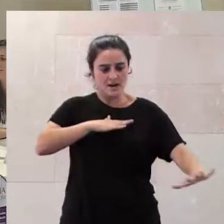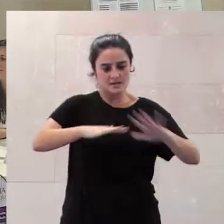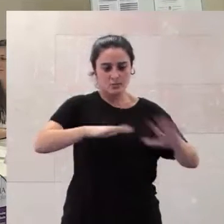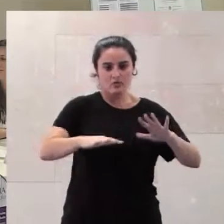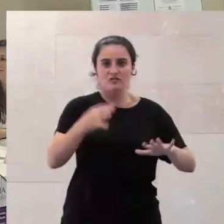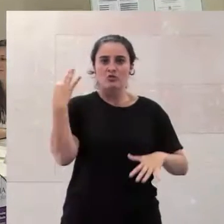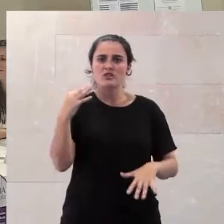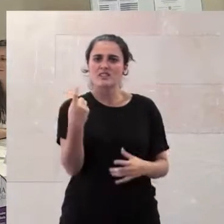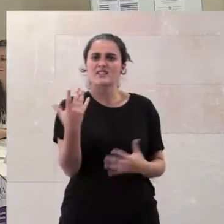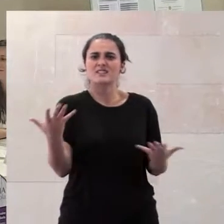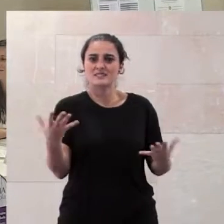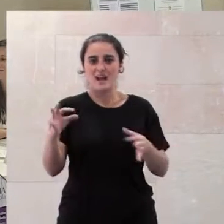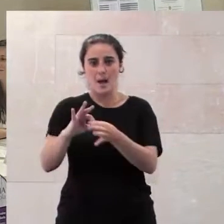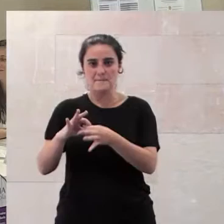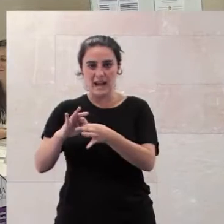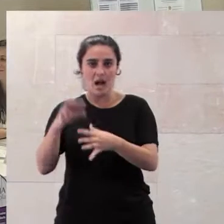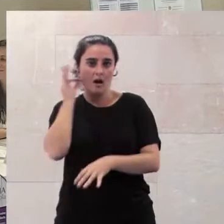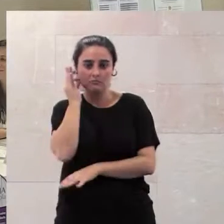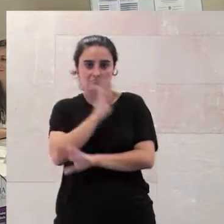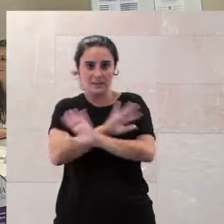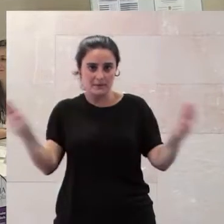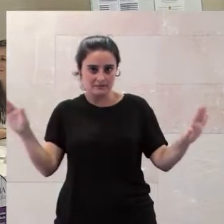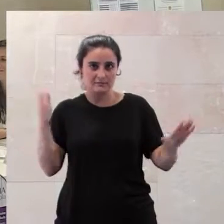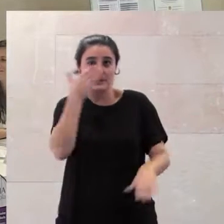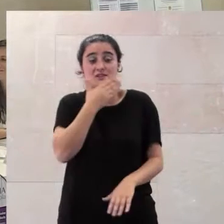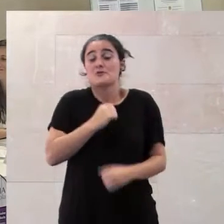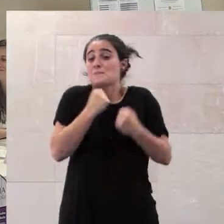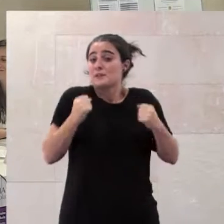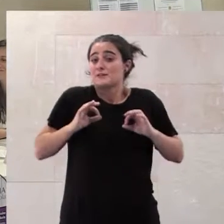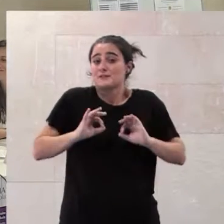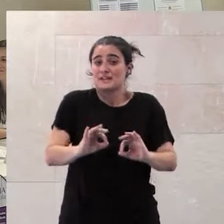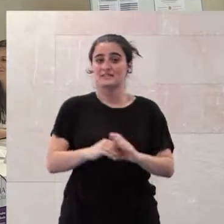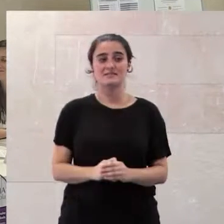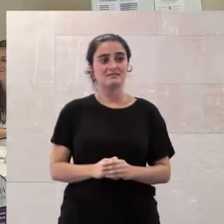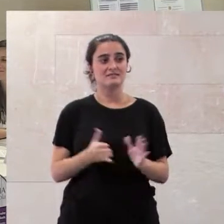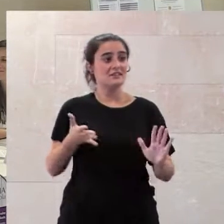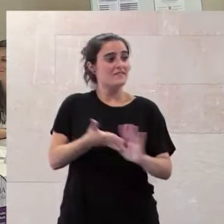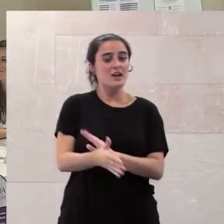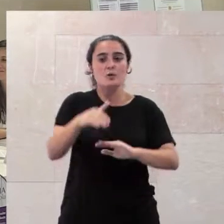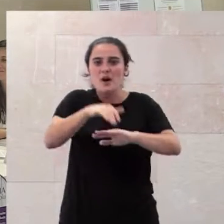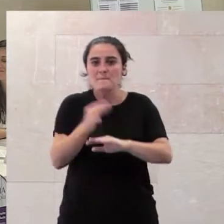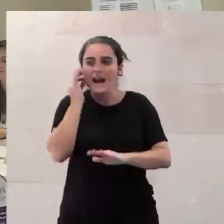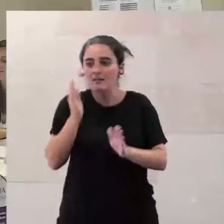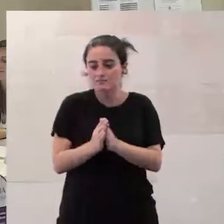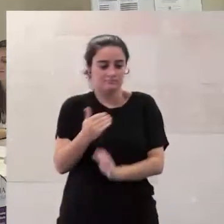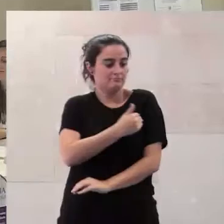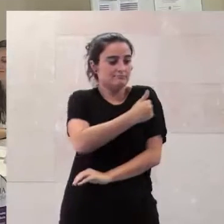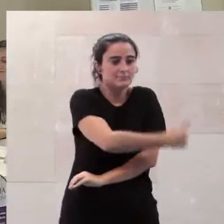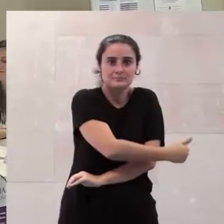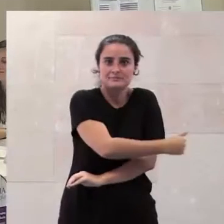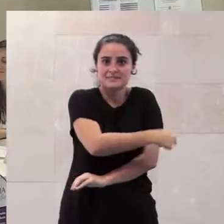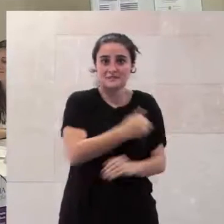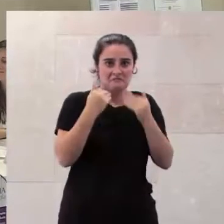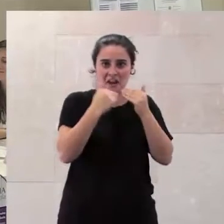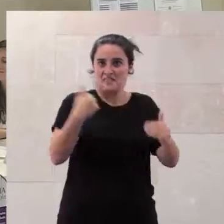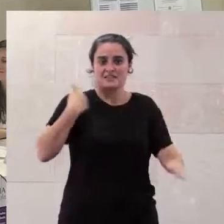amiga. Y eso es la escuela de empoderamiento, nada más que eso. Bueno, nada más y todo eso, ¿no? Es una amiga al lado, otra y otra, y eso, con eso simplemente se empieza la